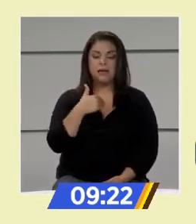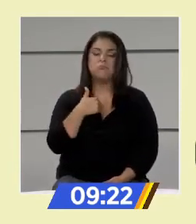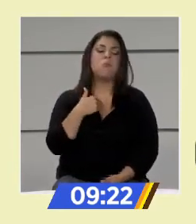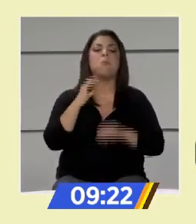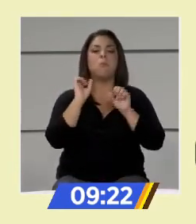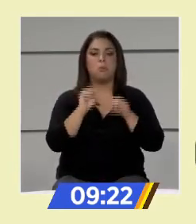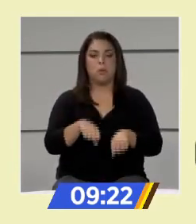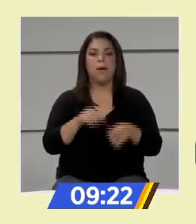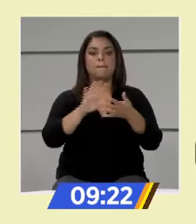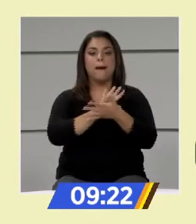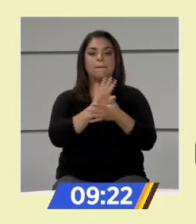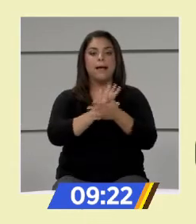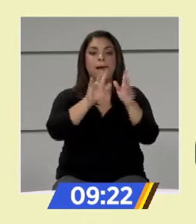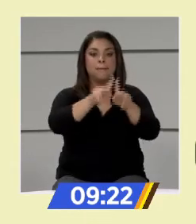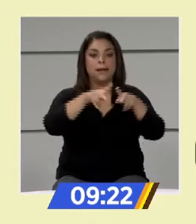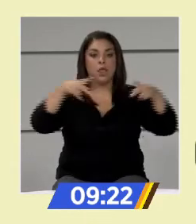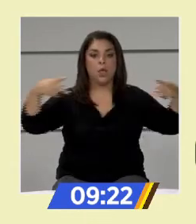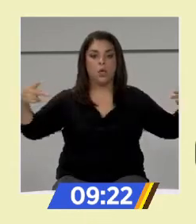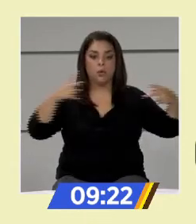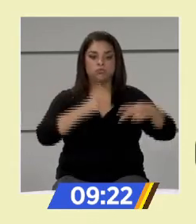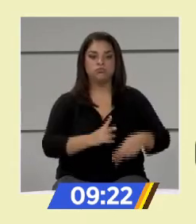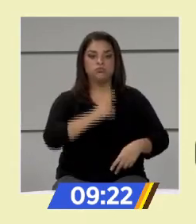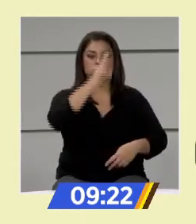lo usamos, la prensa, digamos.